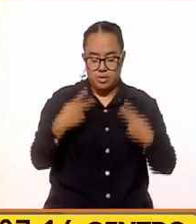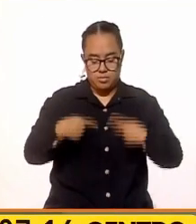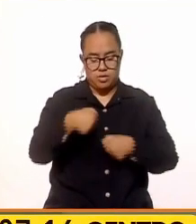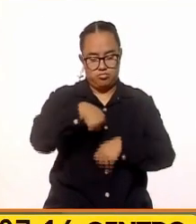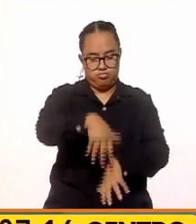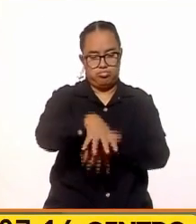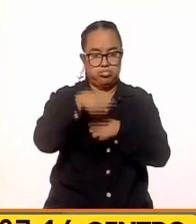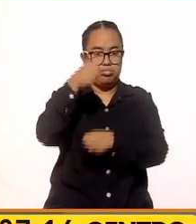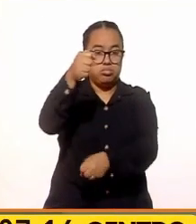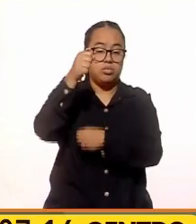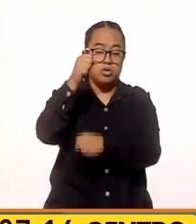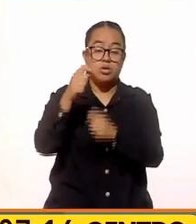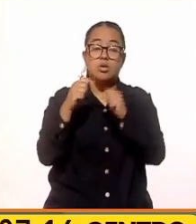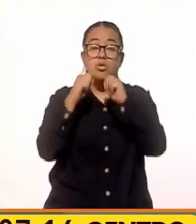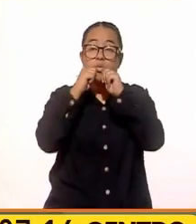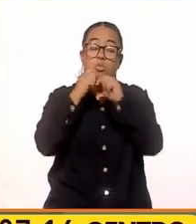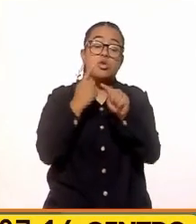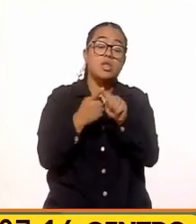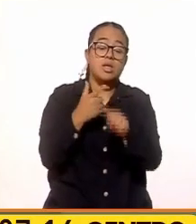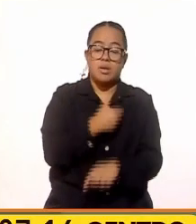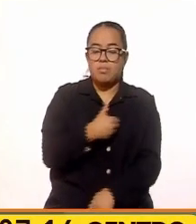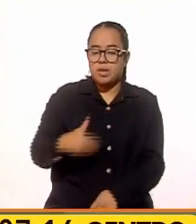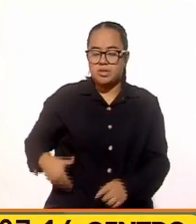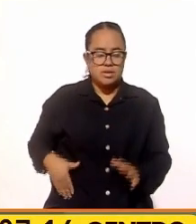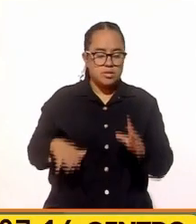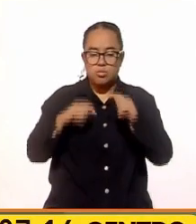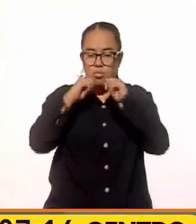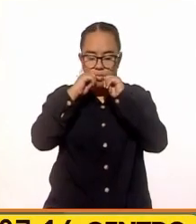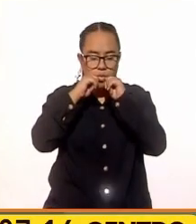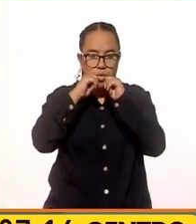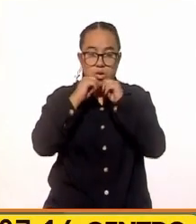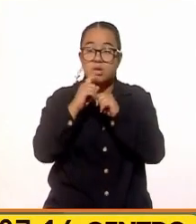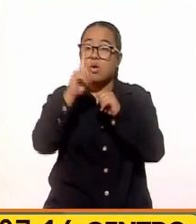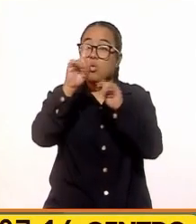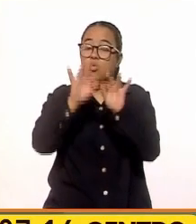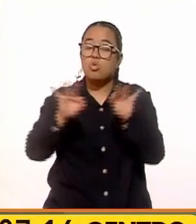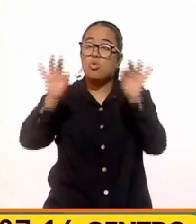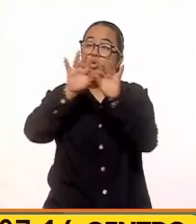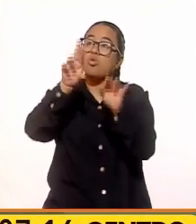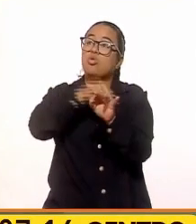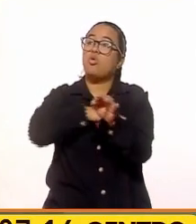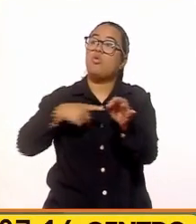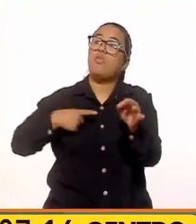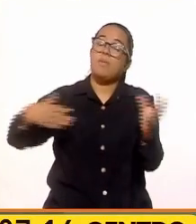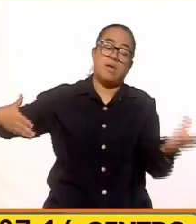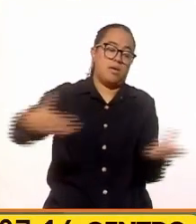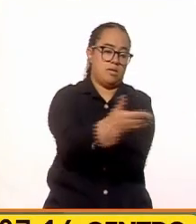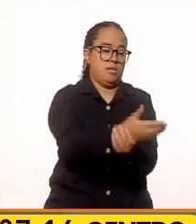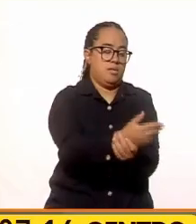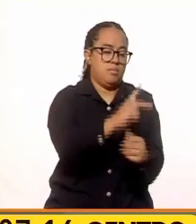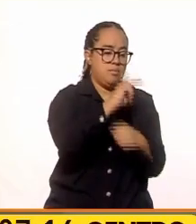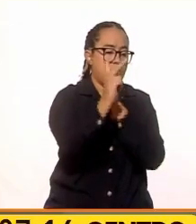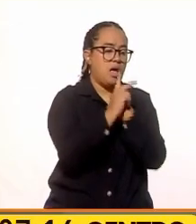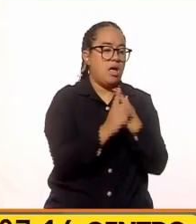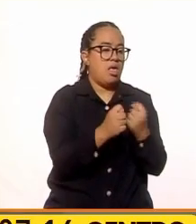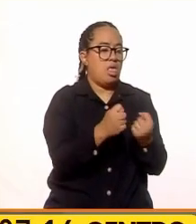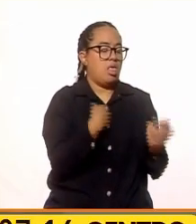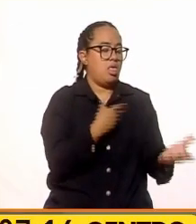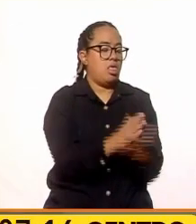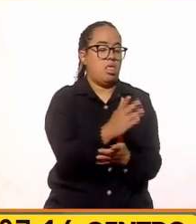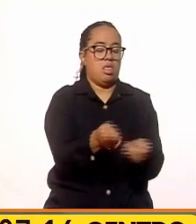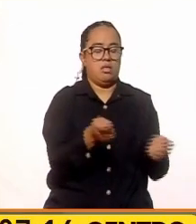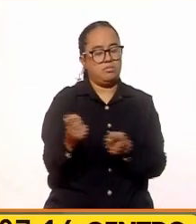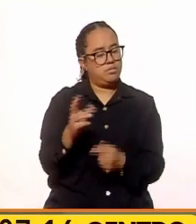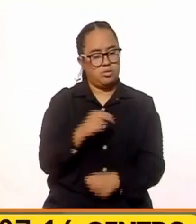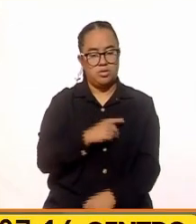allá de los presidentes, y debemos, en este momento muy difícil para el continente y muy difícil para la humanidad, rechazar el poder de